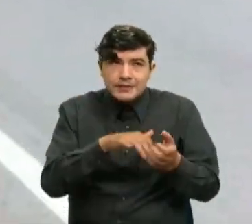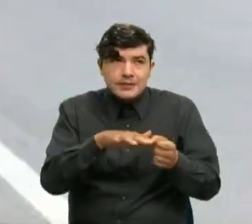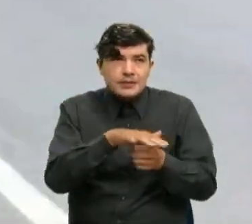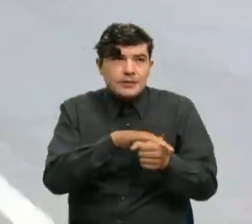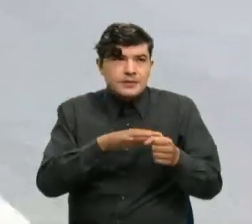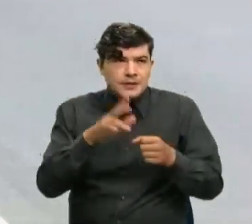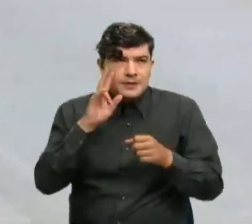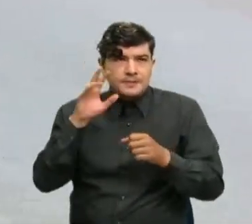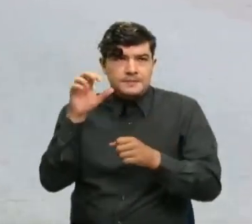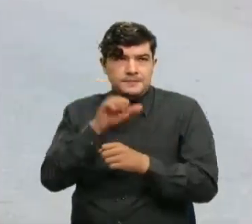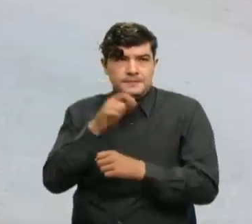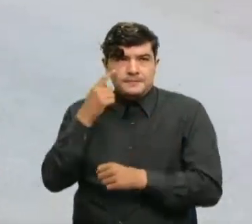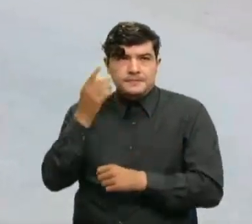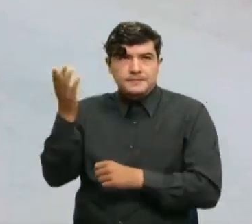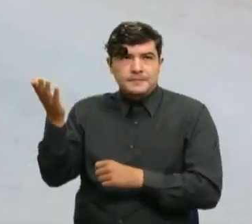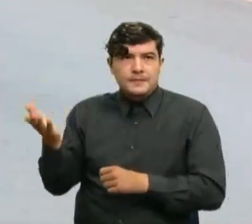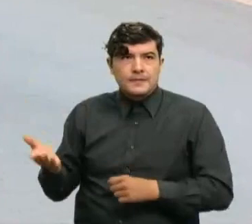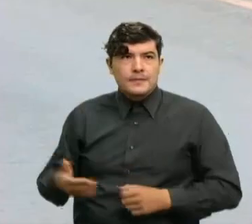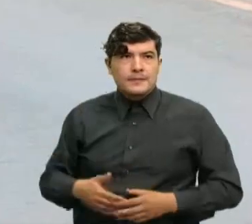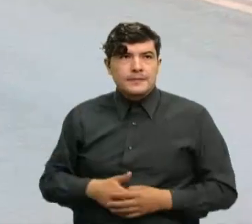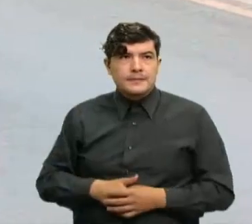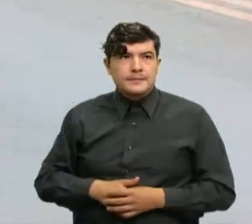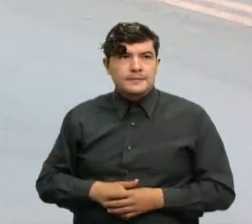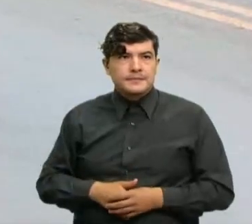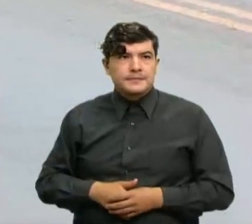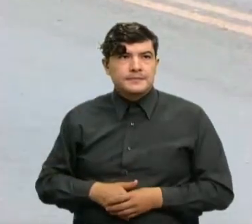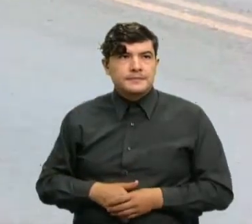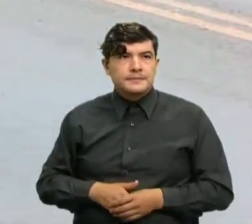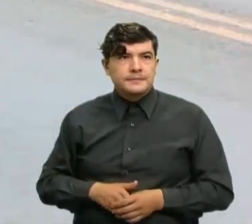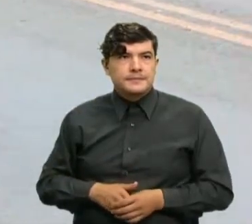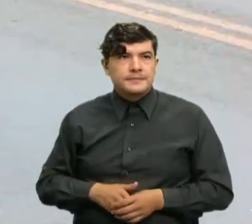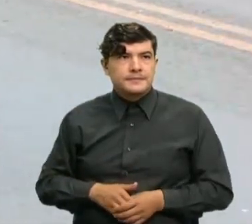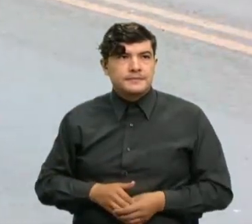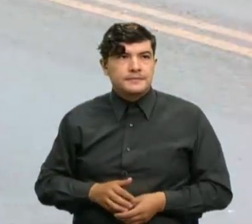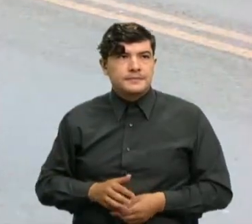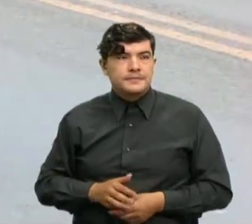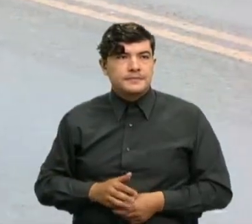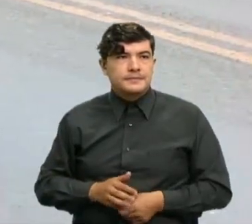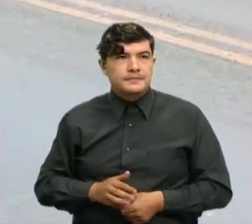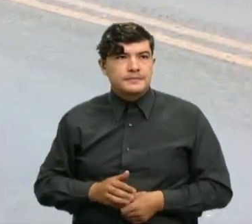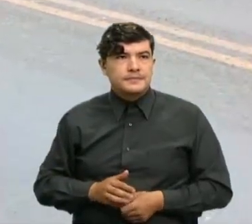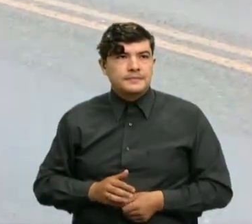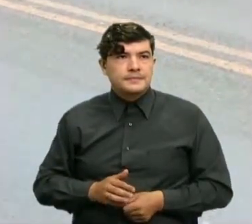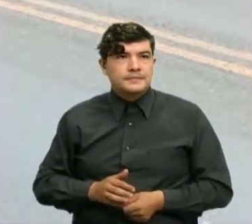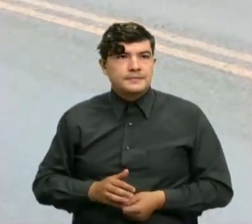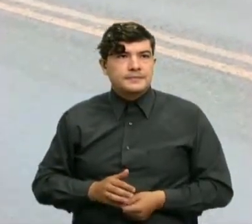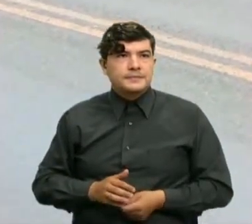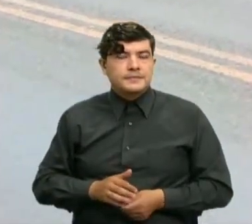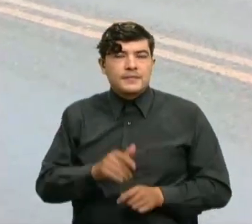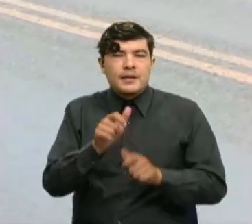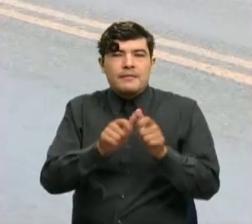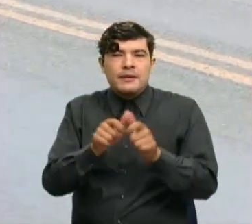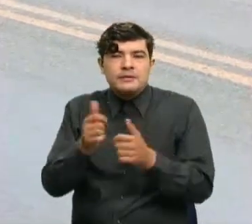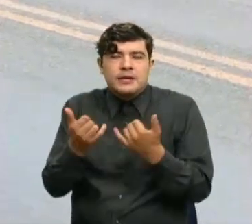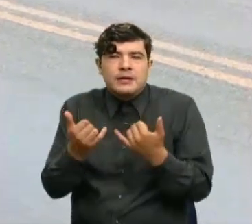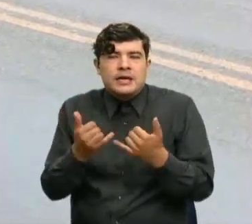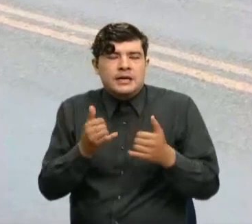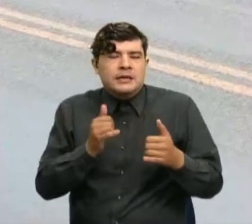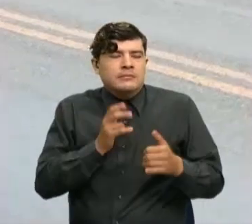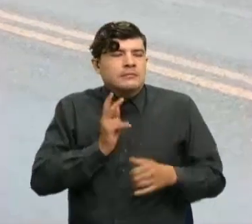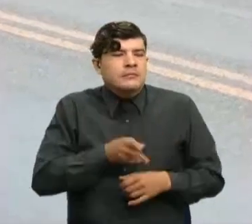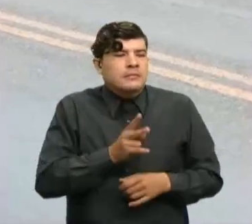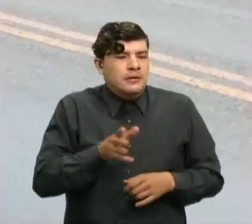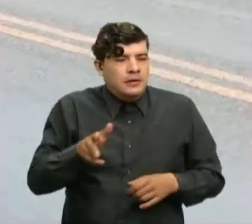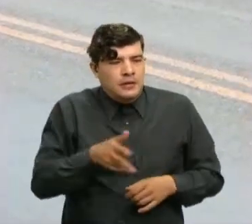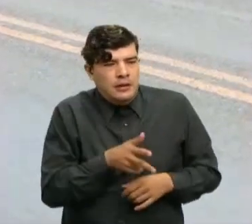Miren ustedes, miren, quiero que vean ustedes en este momento, así como ella, todas las personas, en este momento les toca caminar, movilizarse, ingeniárselas. El clima ahorita